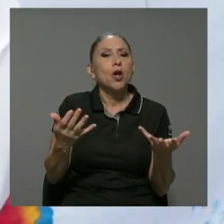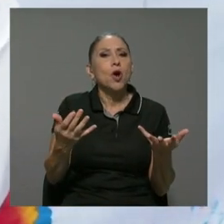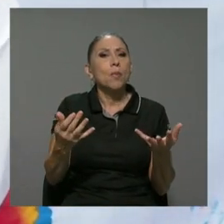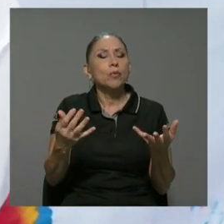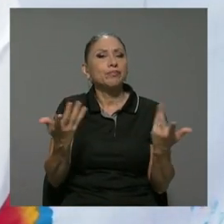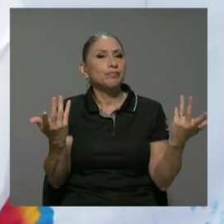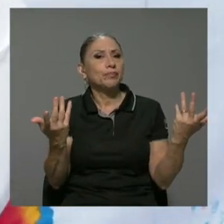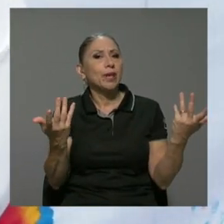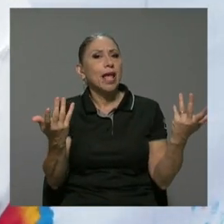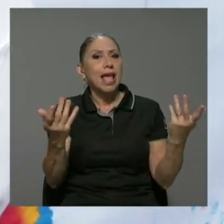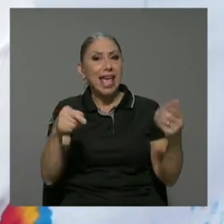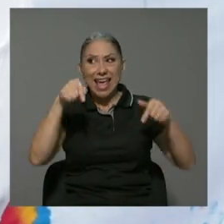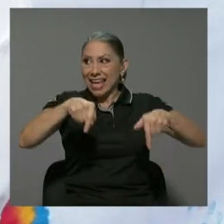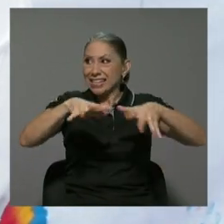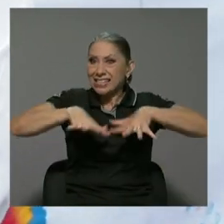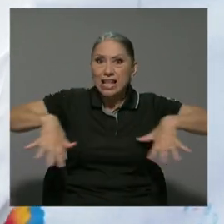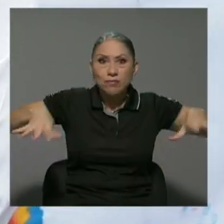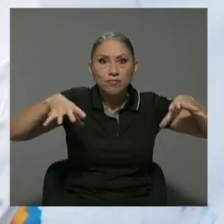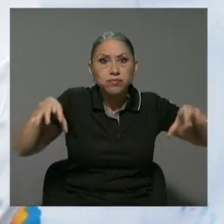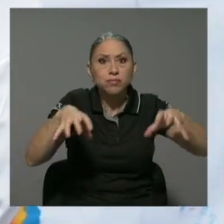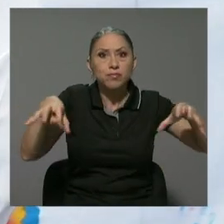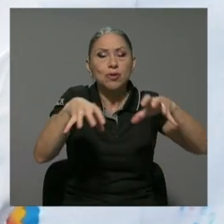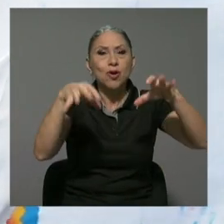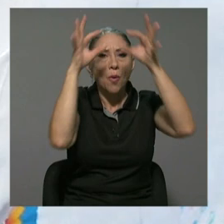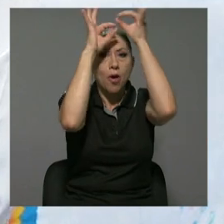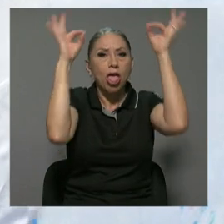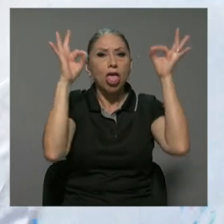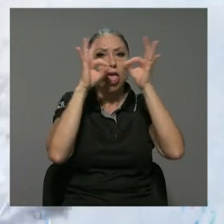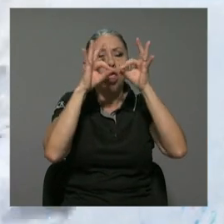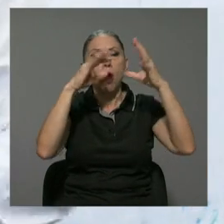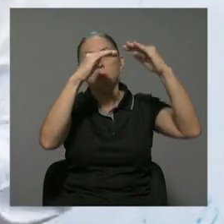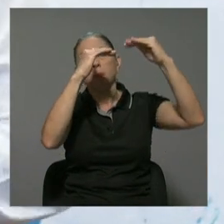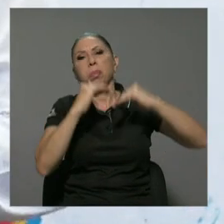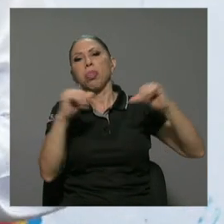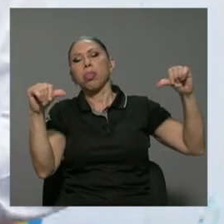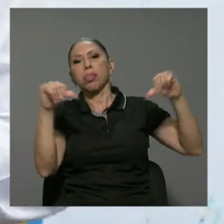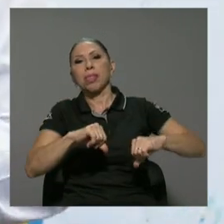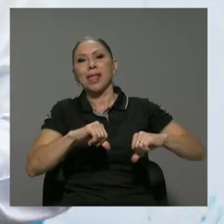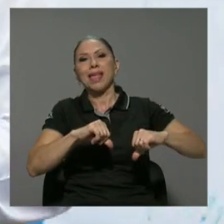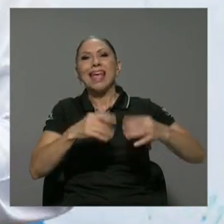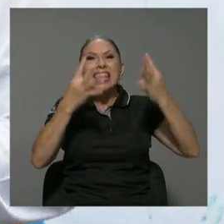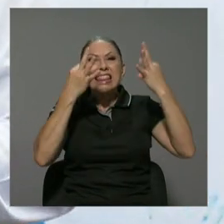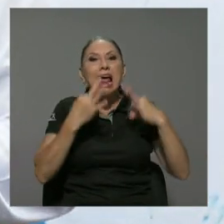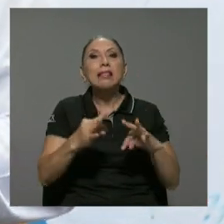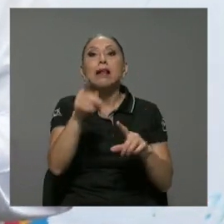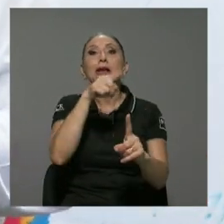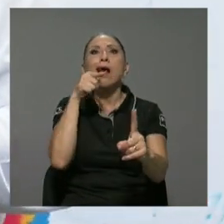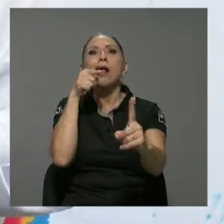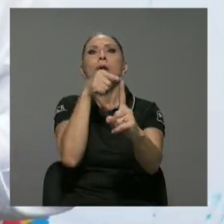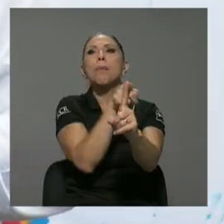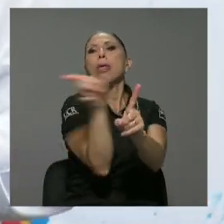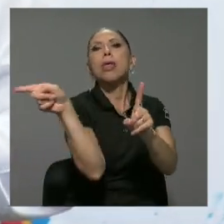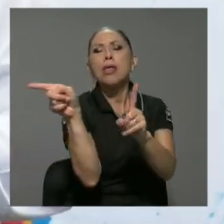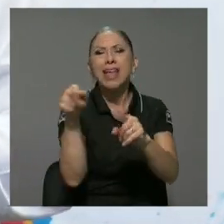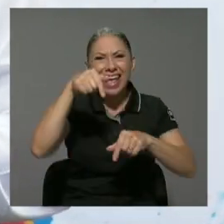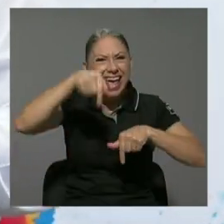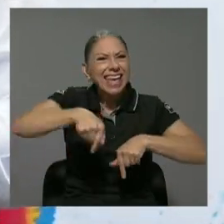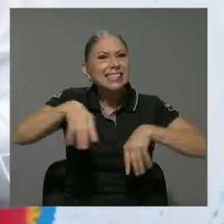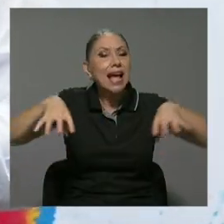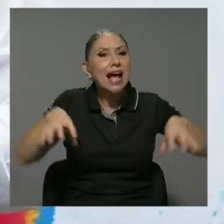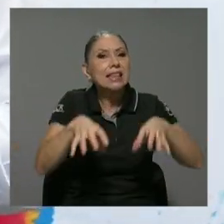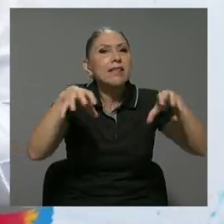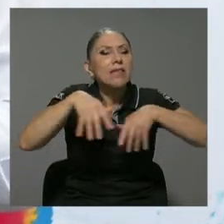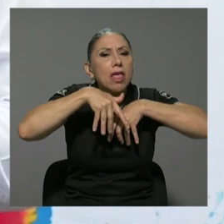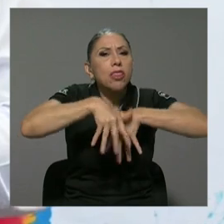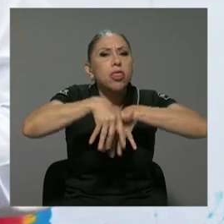desacreditar el movimiento y tratar de desviar la atención. Este movimiento, ¿por qué se convoca? Y creo que eso es fundamental tenerlo claro.